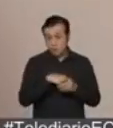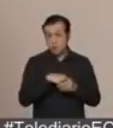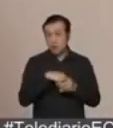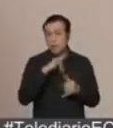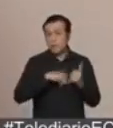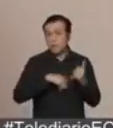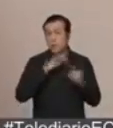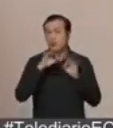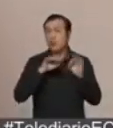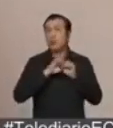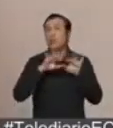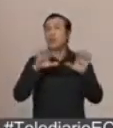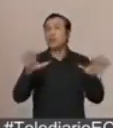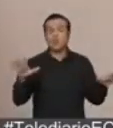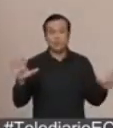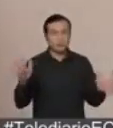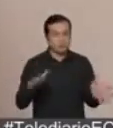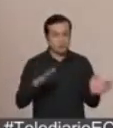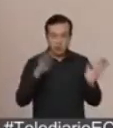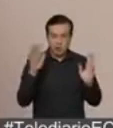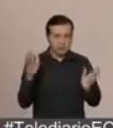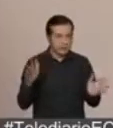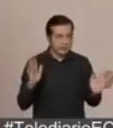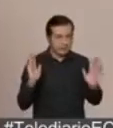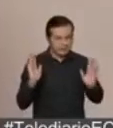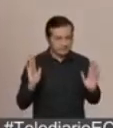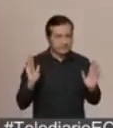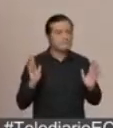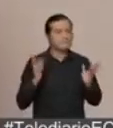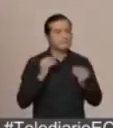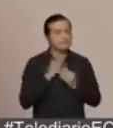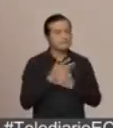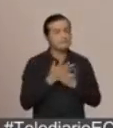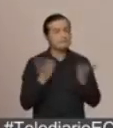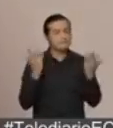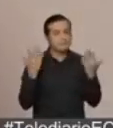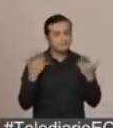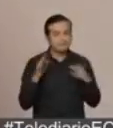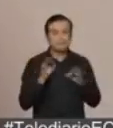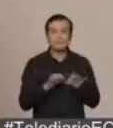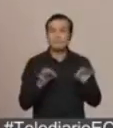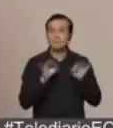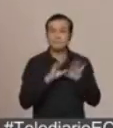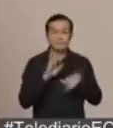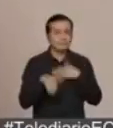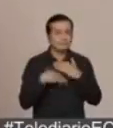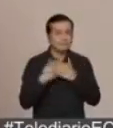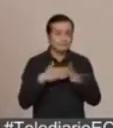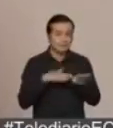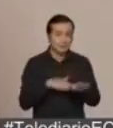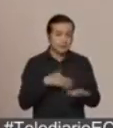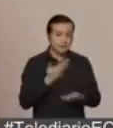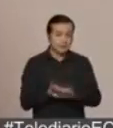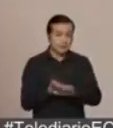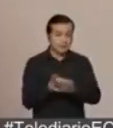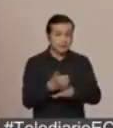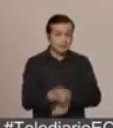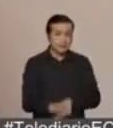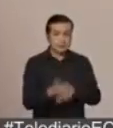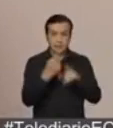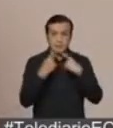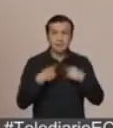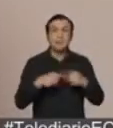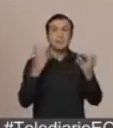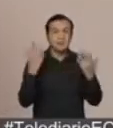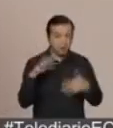transmita como tal el virus, ¿no? Por lo tanto, se respaldará toda la información que requieran las autoridades. Esto se ha llevado